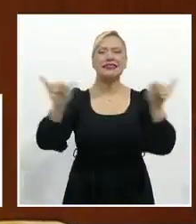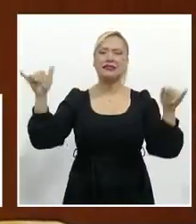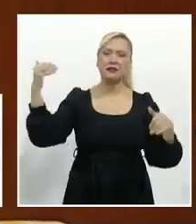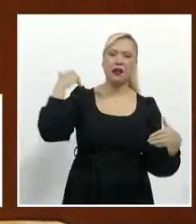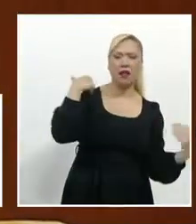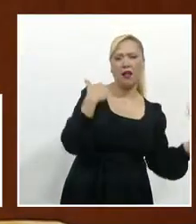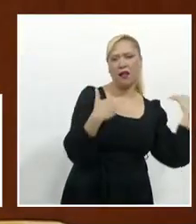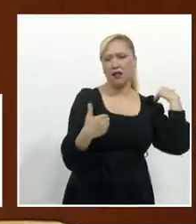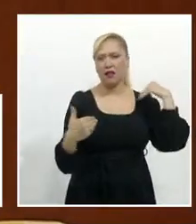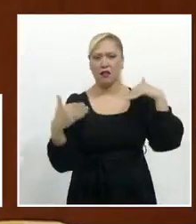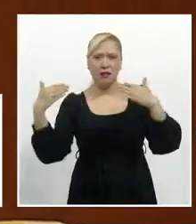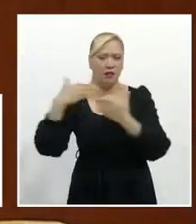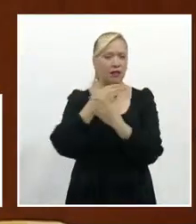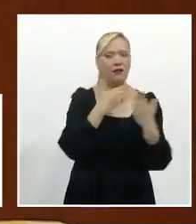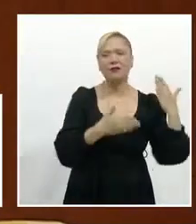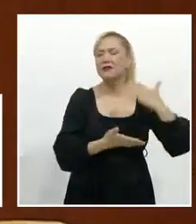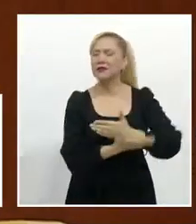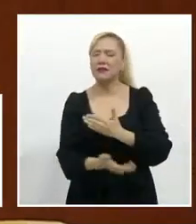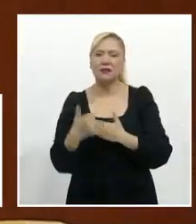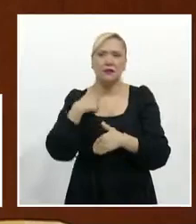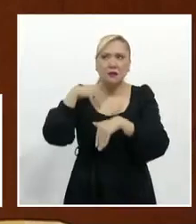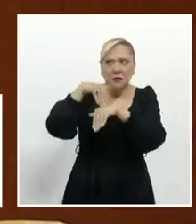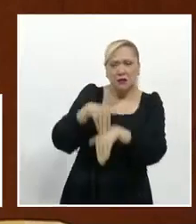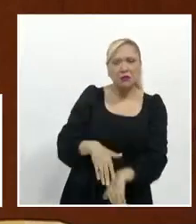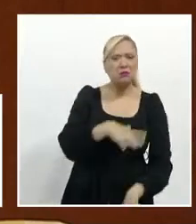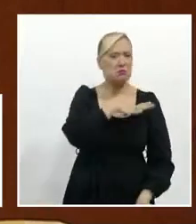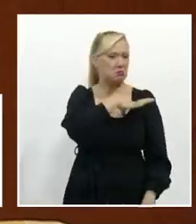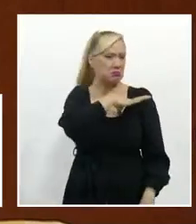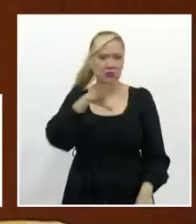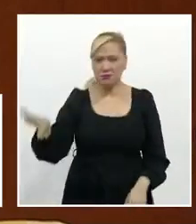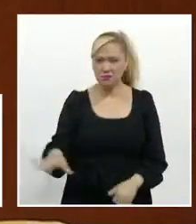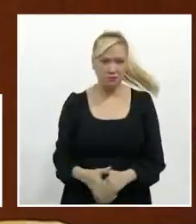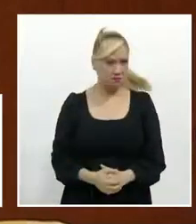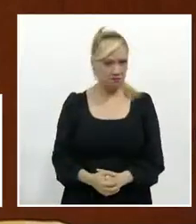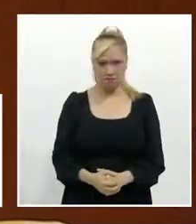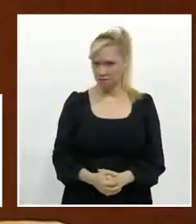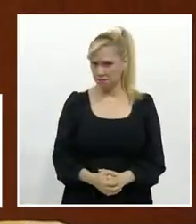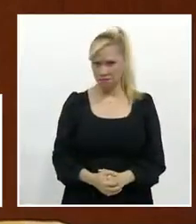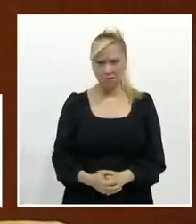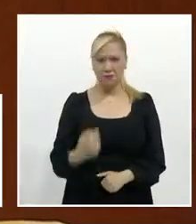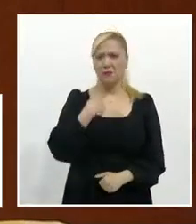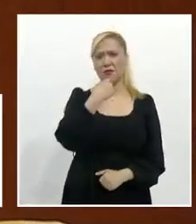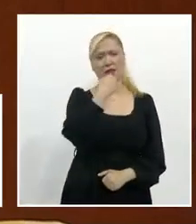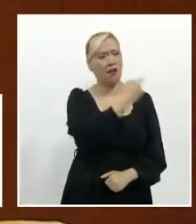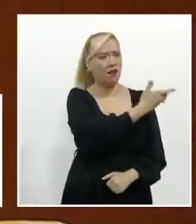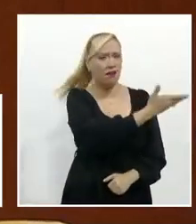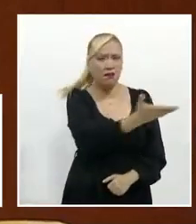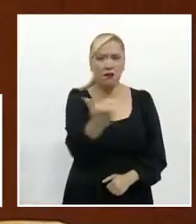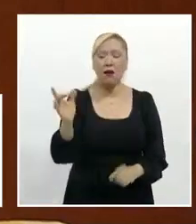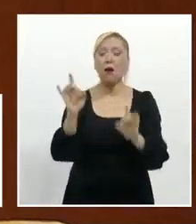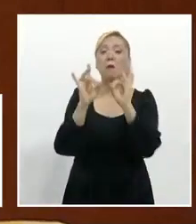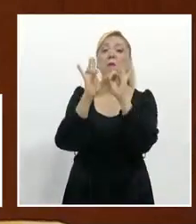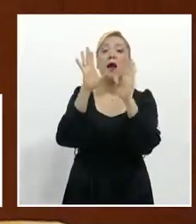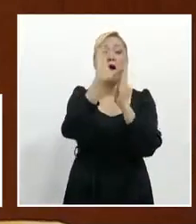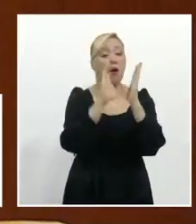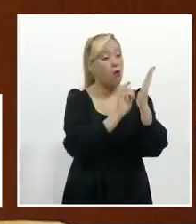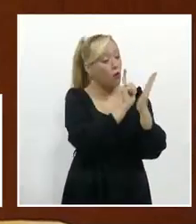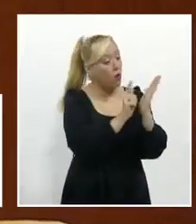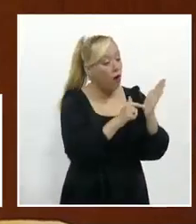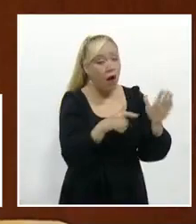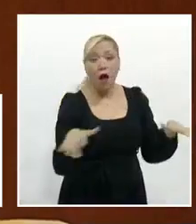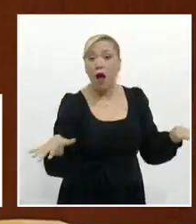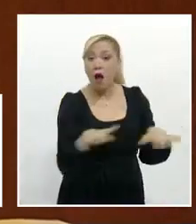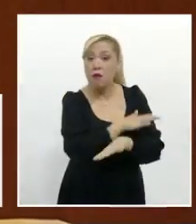doblar. Nada nos va a doblar. Se lo he dicho a todos, el día que la Constitución cambie y diga